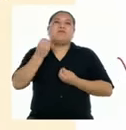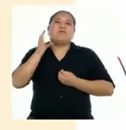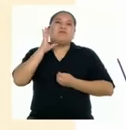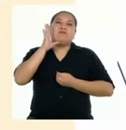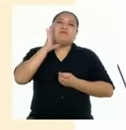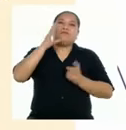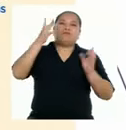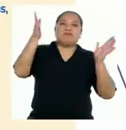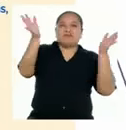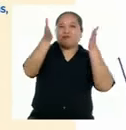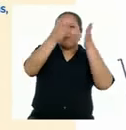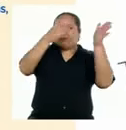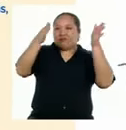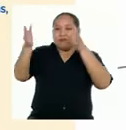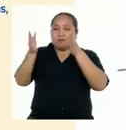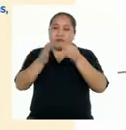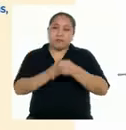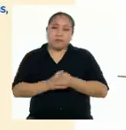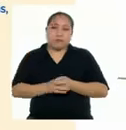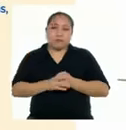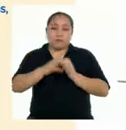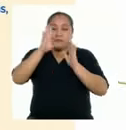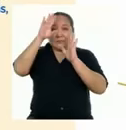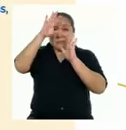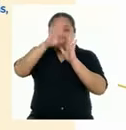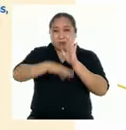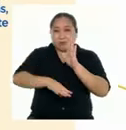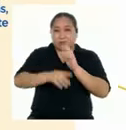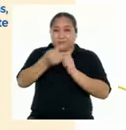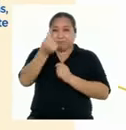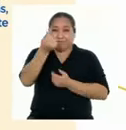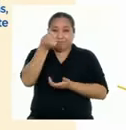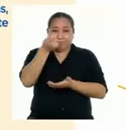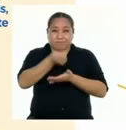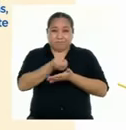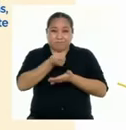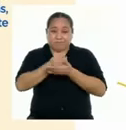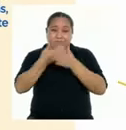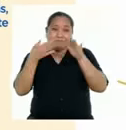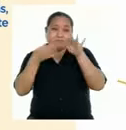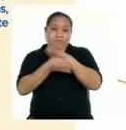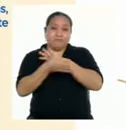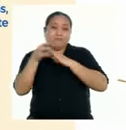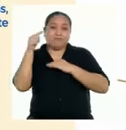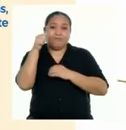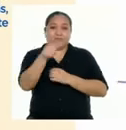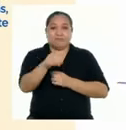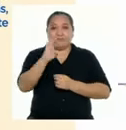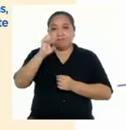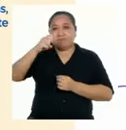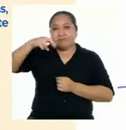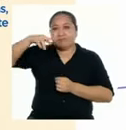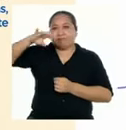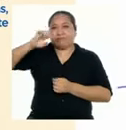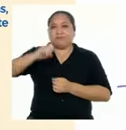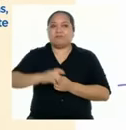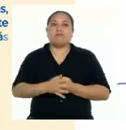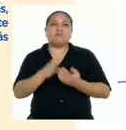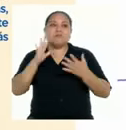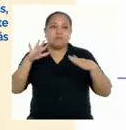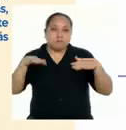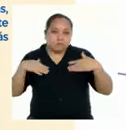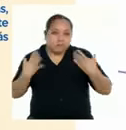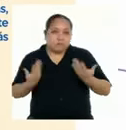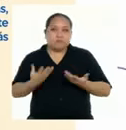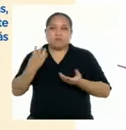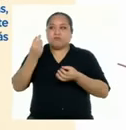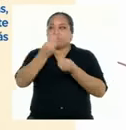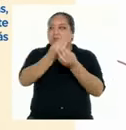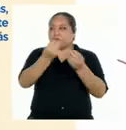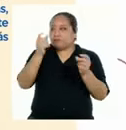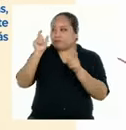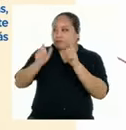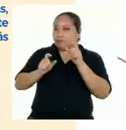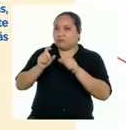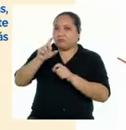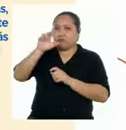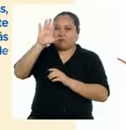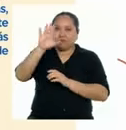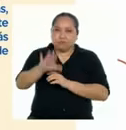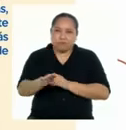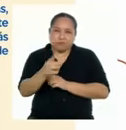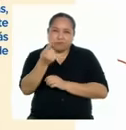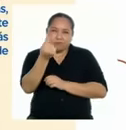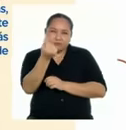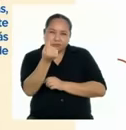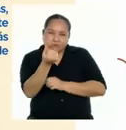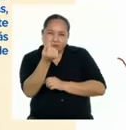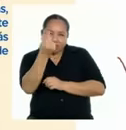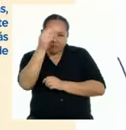aire. Además, sería menos costoso acceder a este tipo de energía. Haría posible que más personas con menos recursos